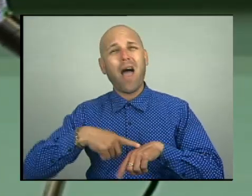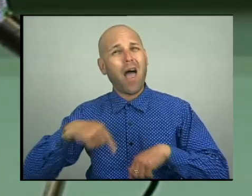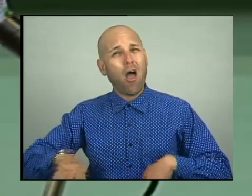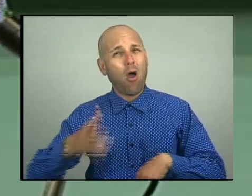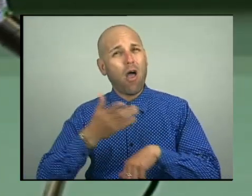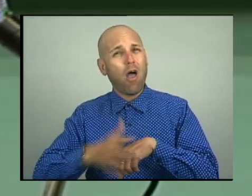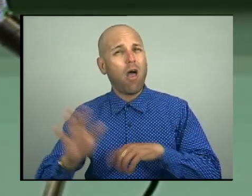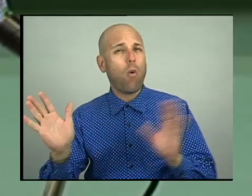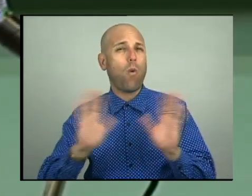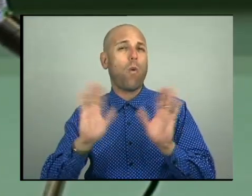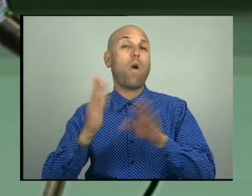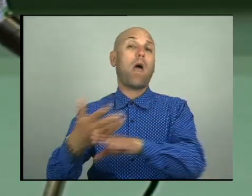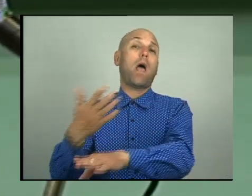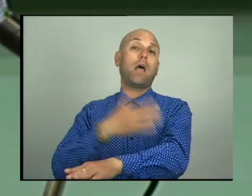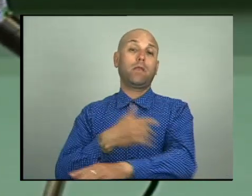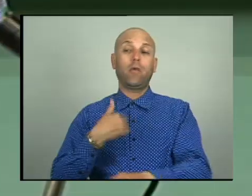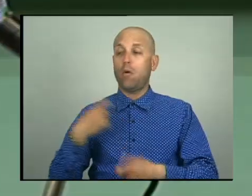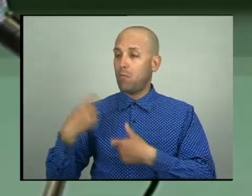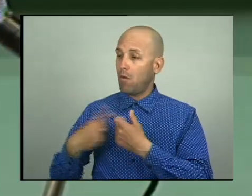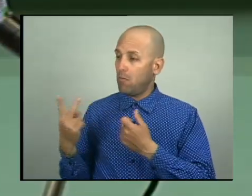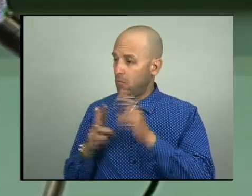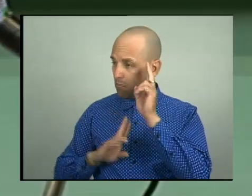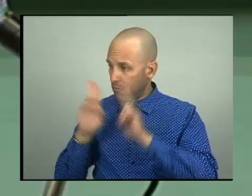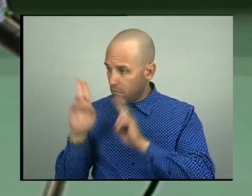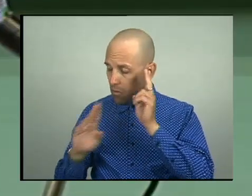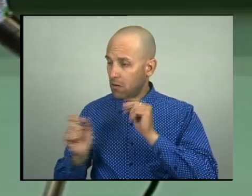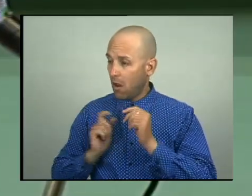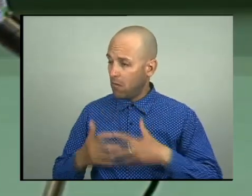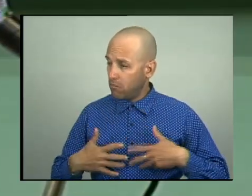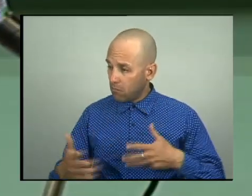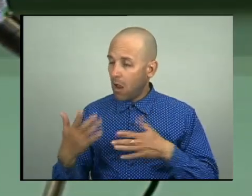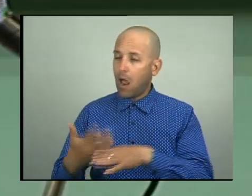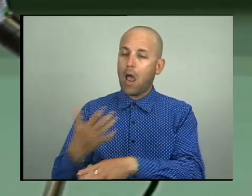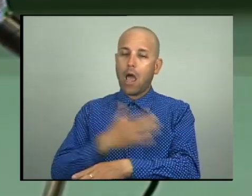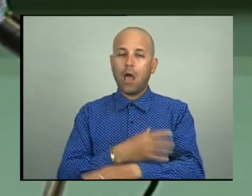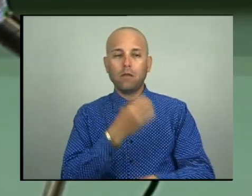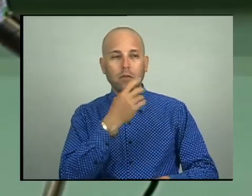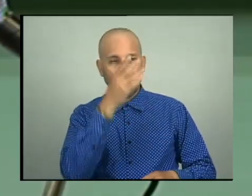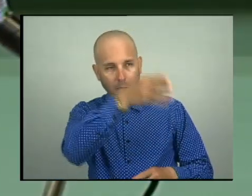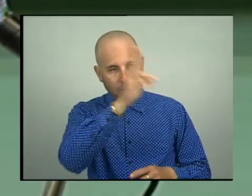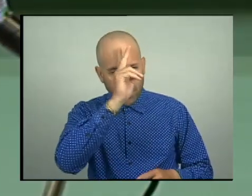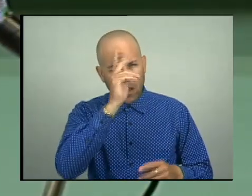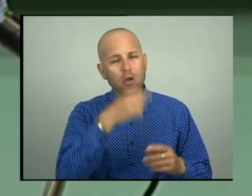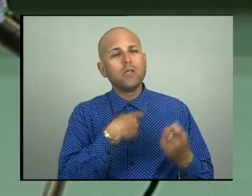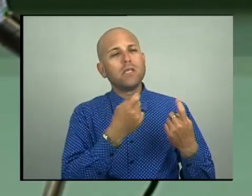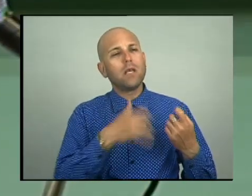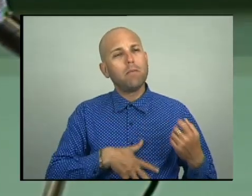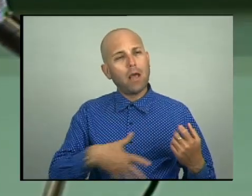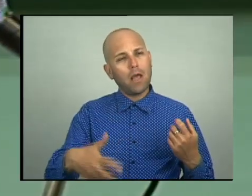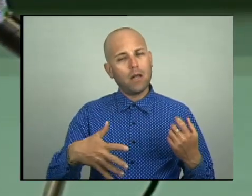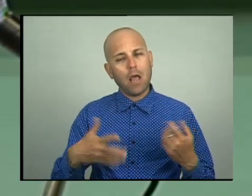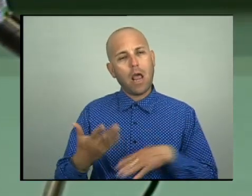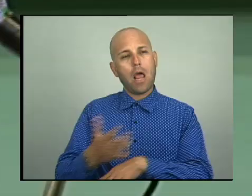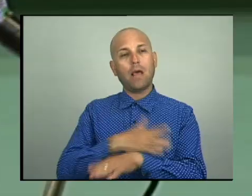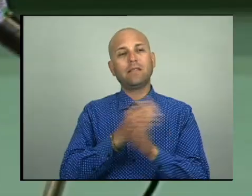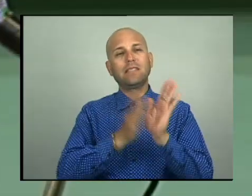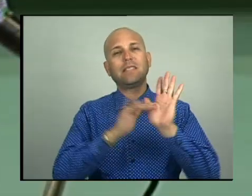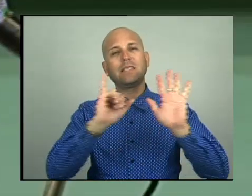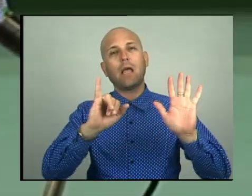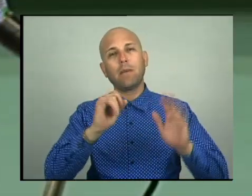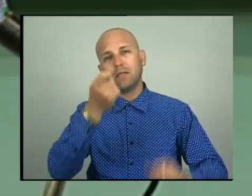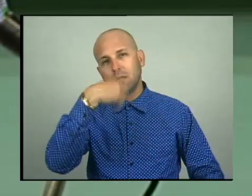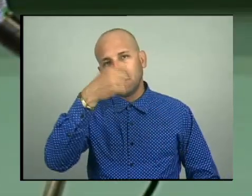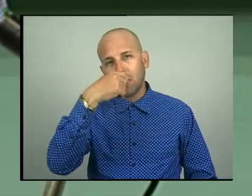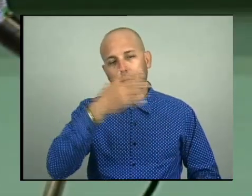que no tiene que, en un principio se valoraba como para las afecciones neurológicas, sobre todo del tubo neural, pero se ha demostrado que intervienen